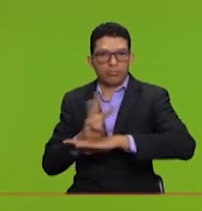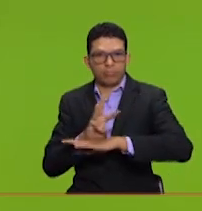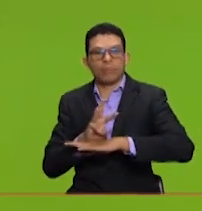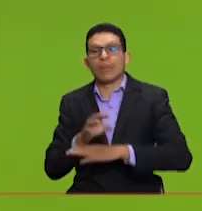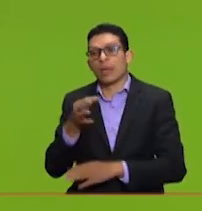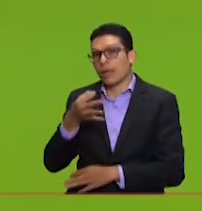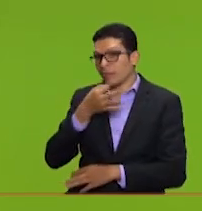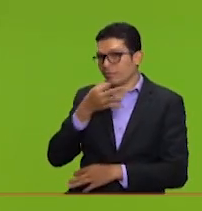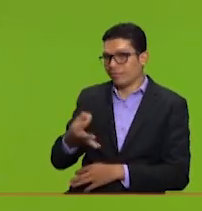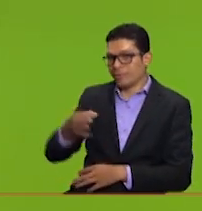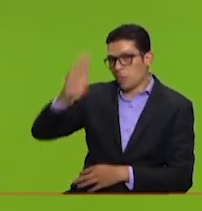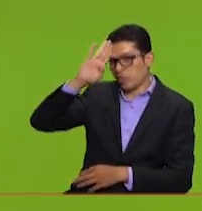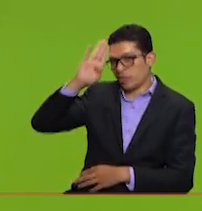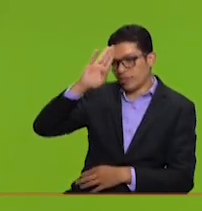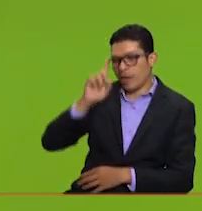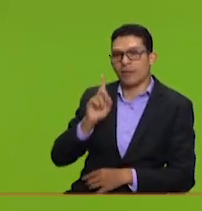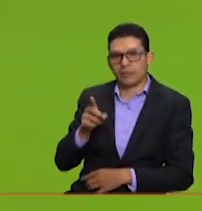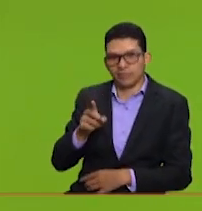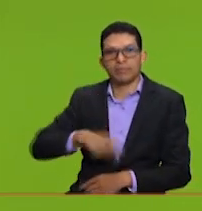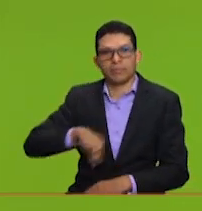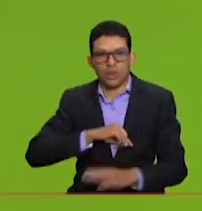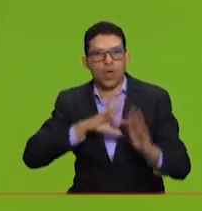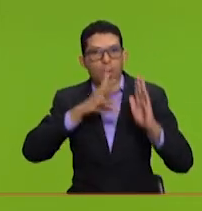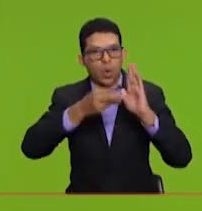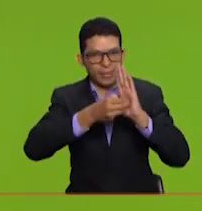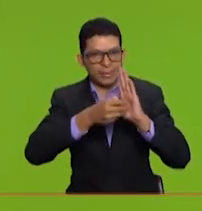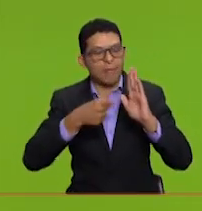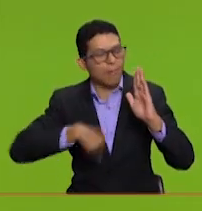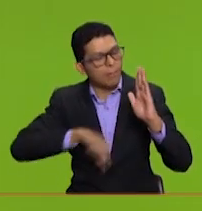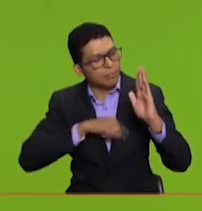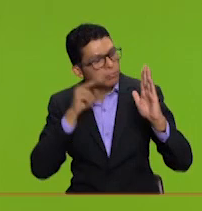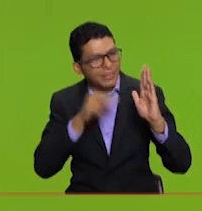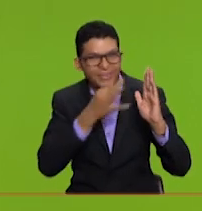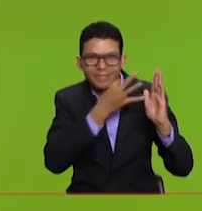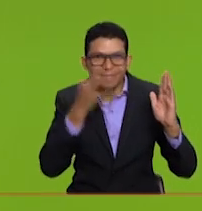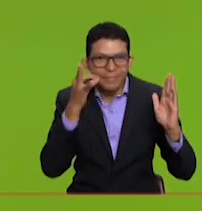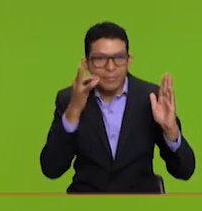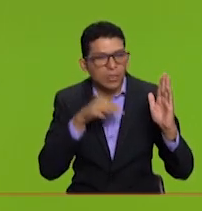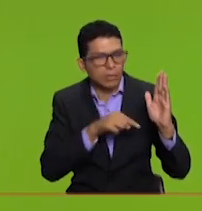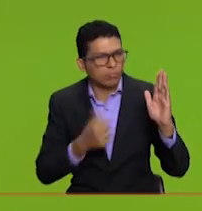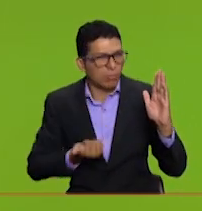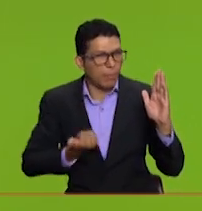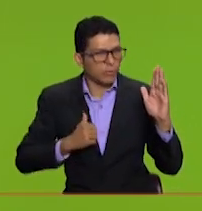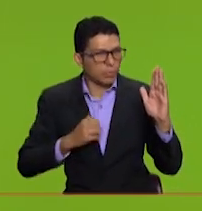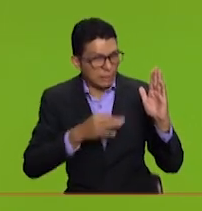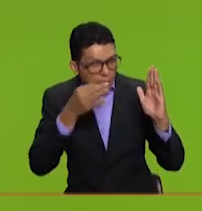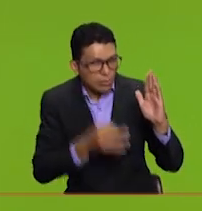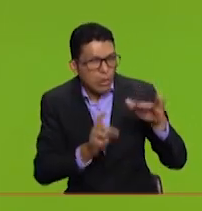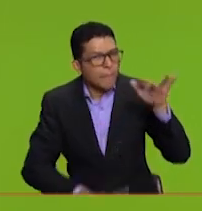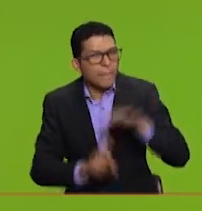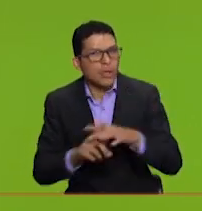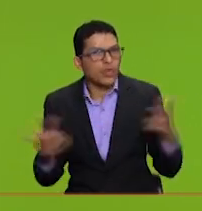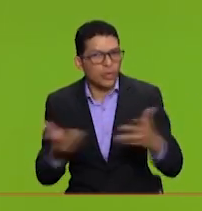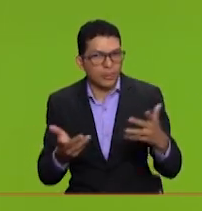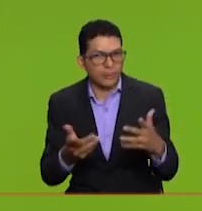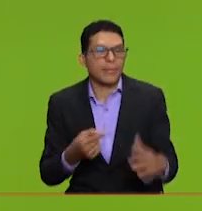la policía tenemos unas contraseñas para verificar allí de qué aprovechamiento viene realmente esa madera. Entonces